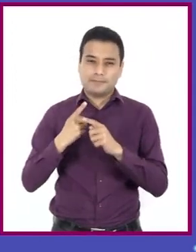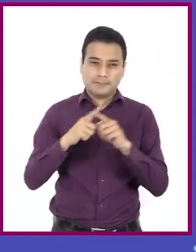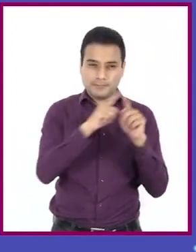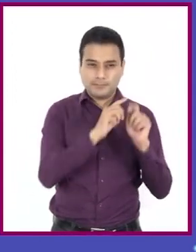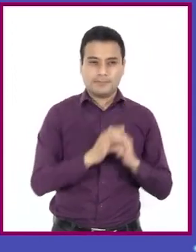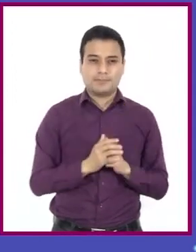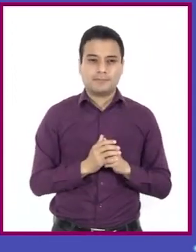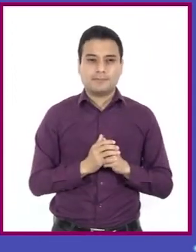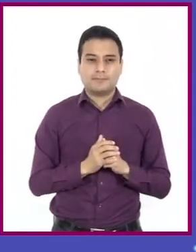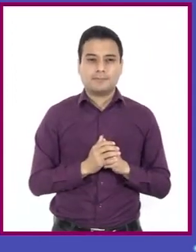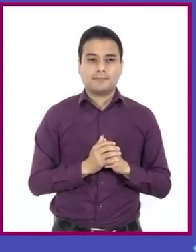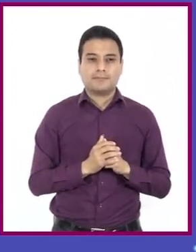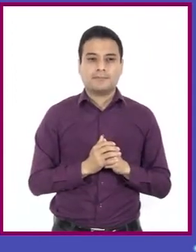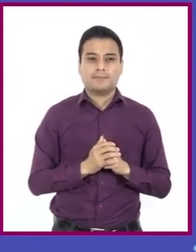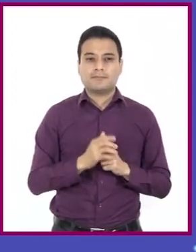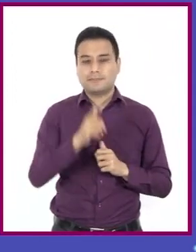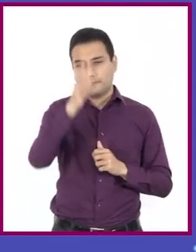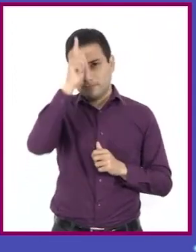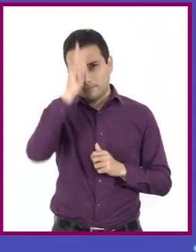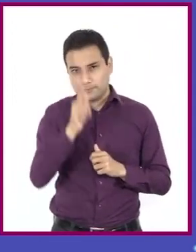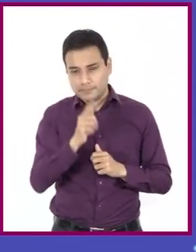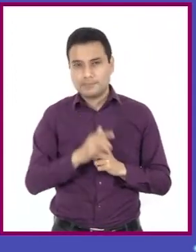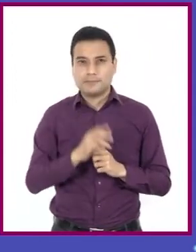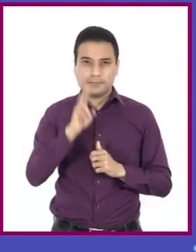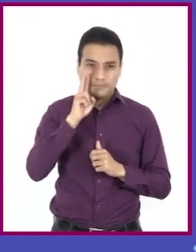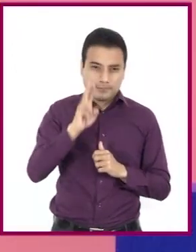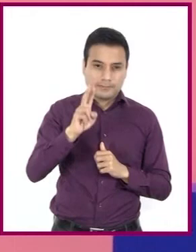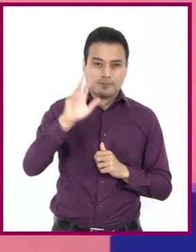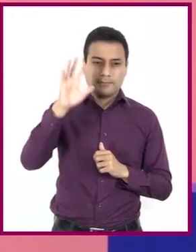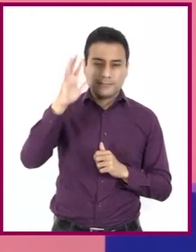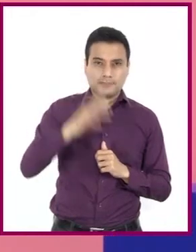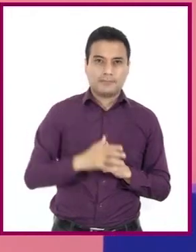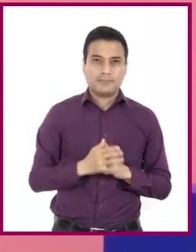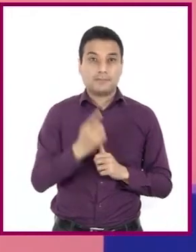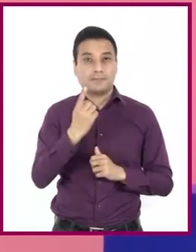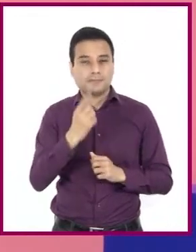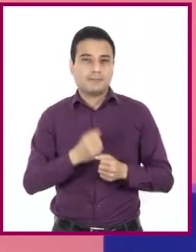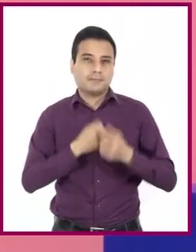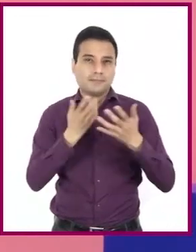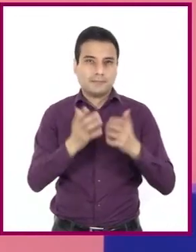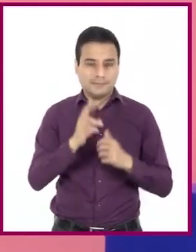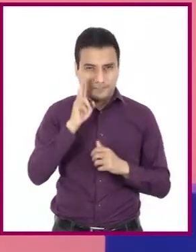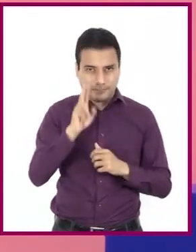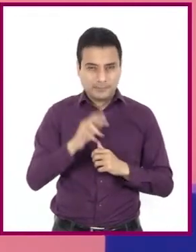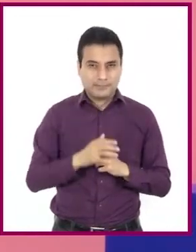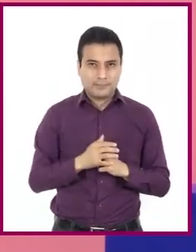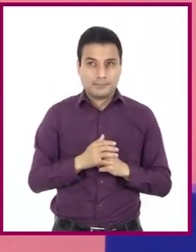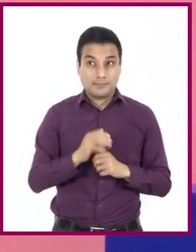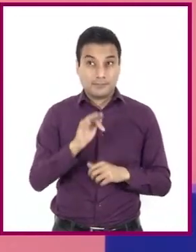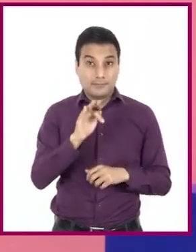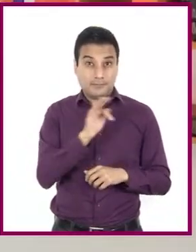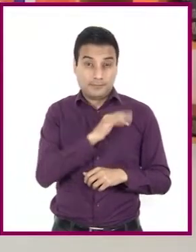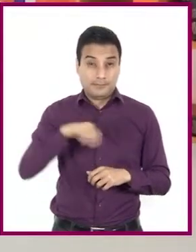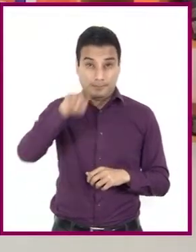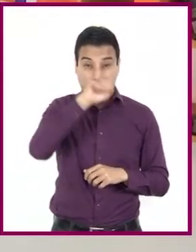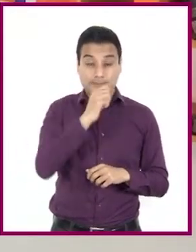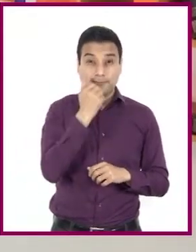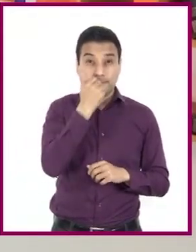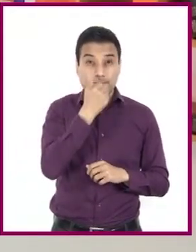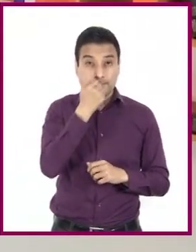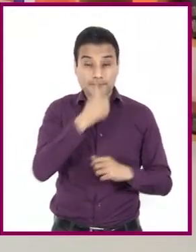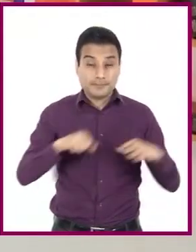unverso. ¿Podríamos ahora, para que las y los alumnos apliquen lo aprendido, cumplir un reto?